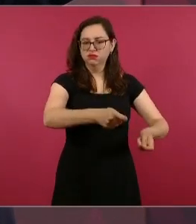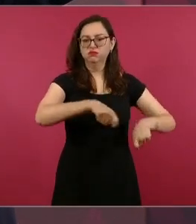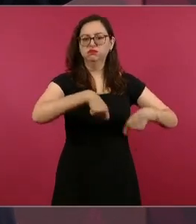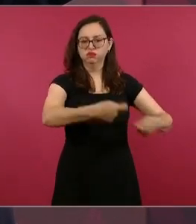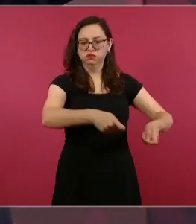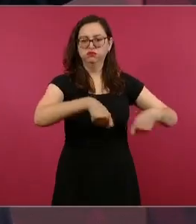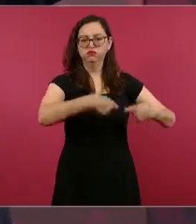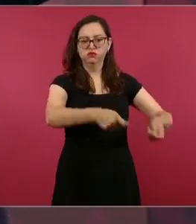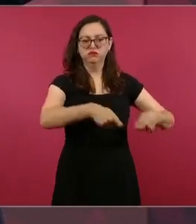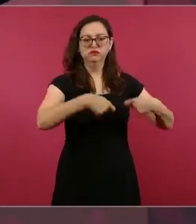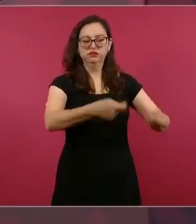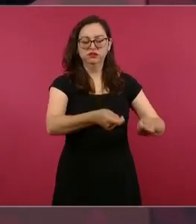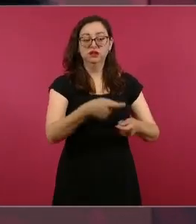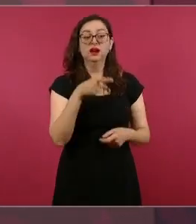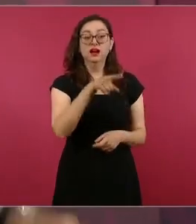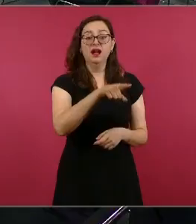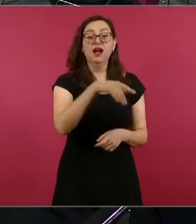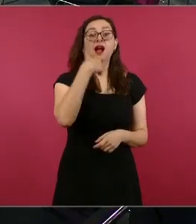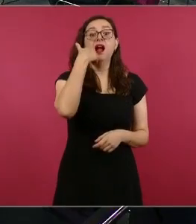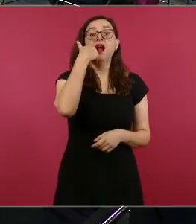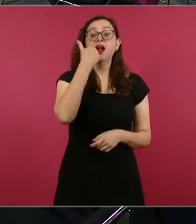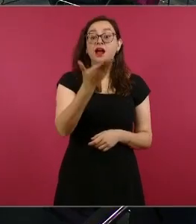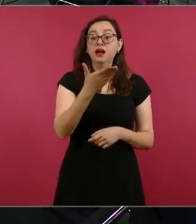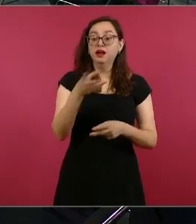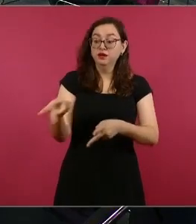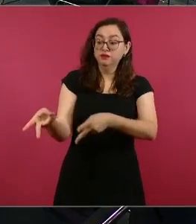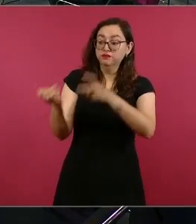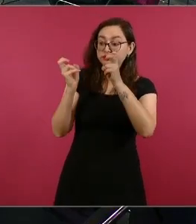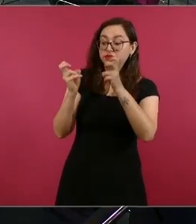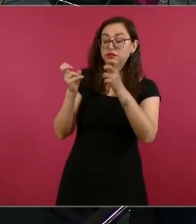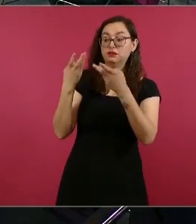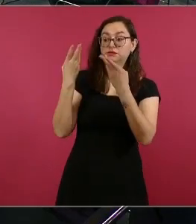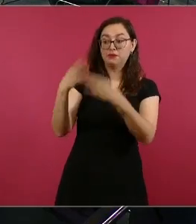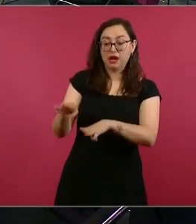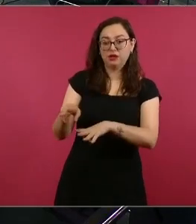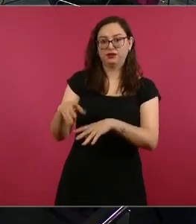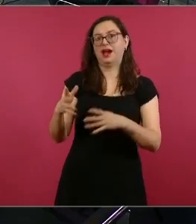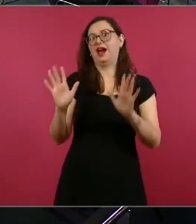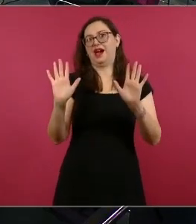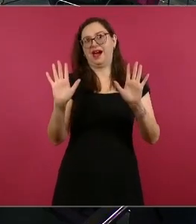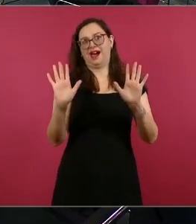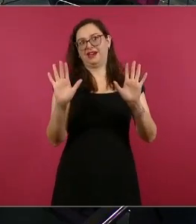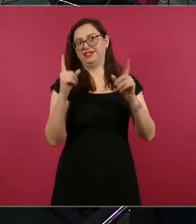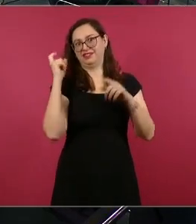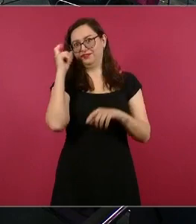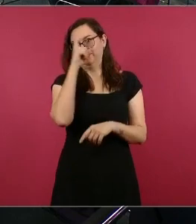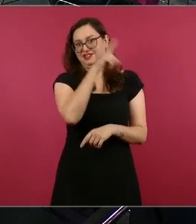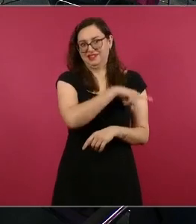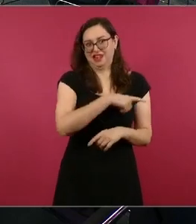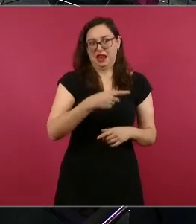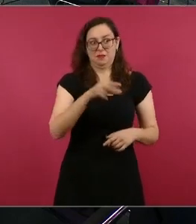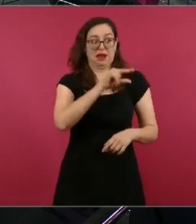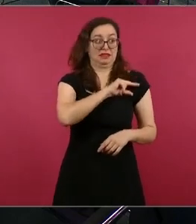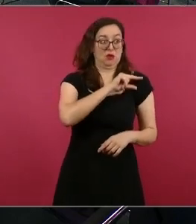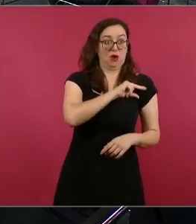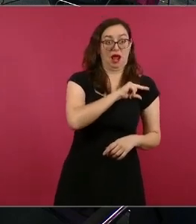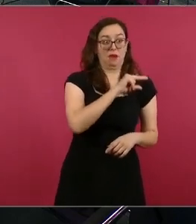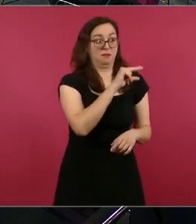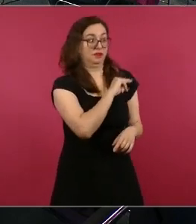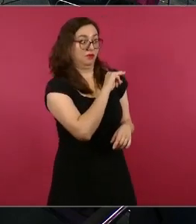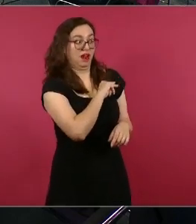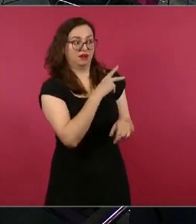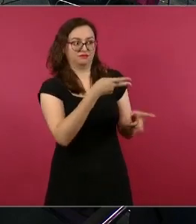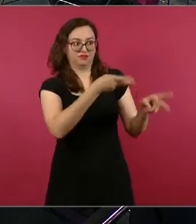a Banamex, nada más que cuando se trata de robarse allá arriba está más difícil. Oceanográfica. Oceanográfica,